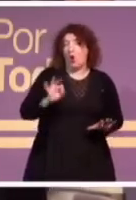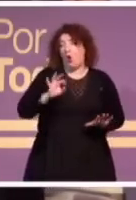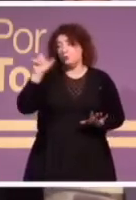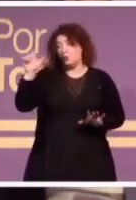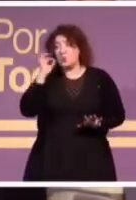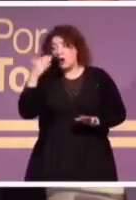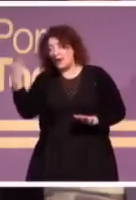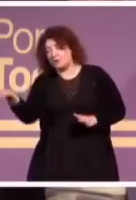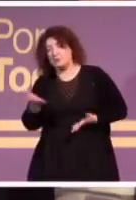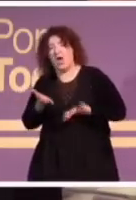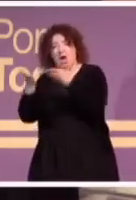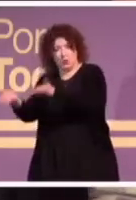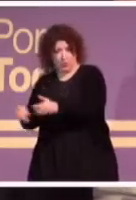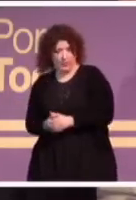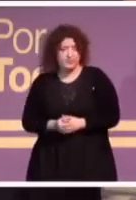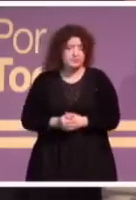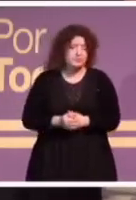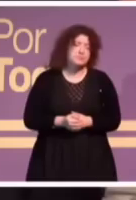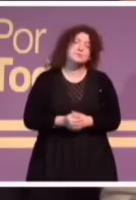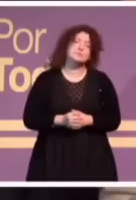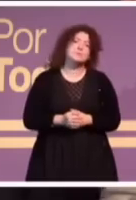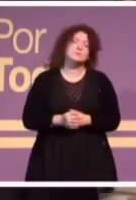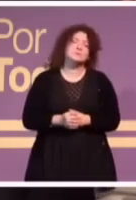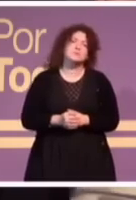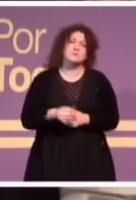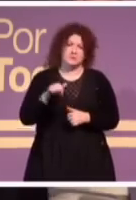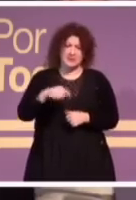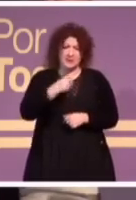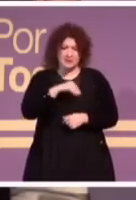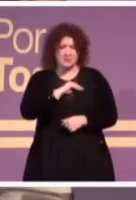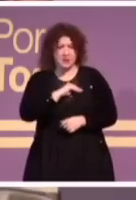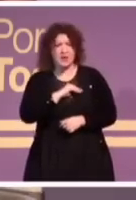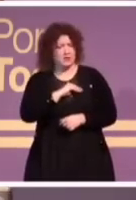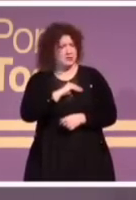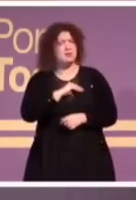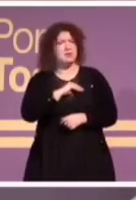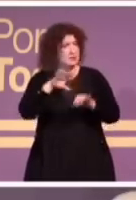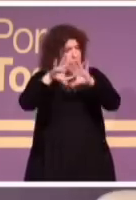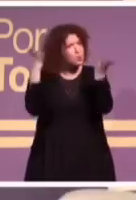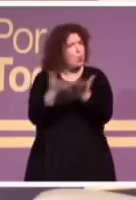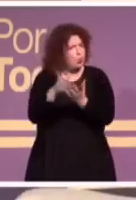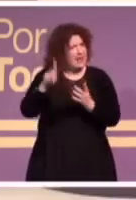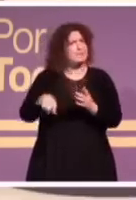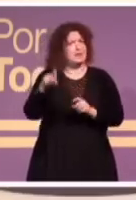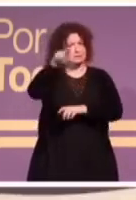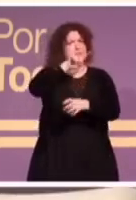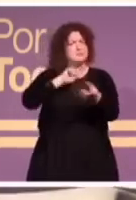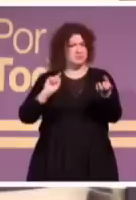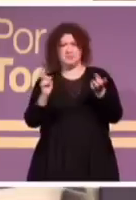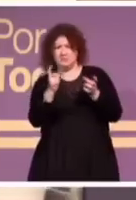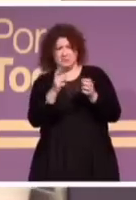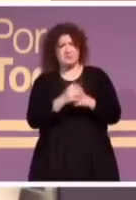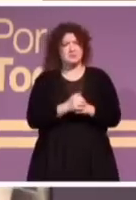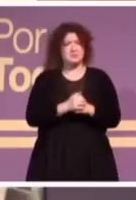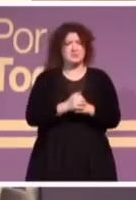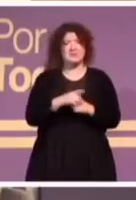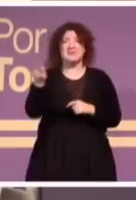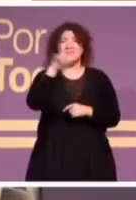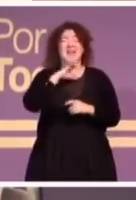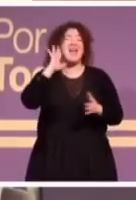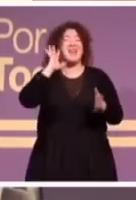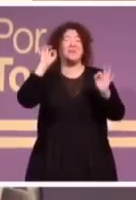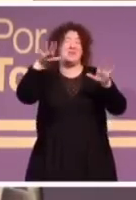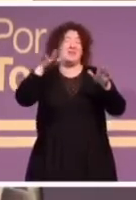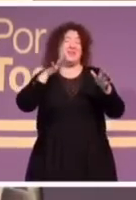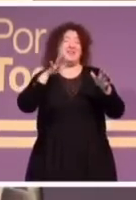a otras compañeras a abortar. Se ha hecho en este país y se ha hecho en todo el mundo. Eso eran también las cazas de brujas de las que